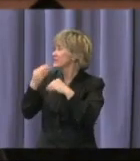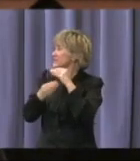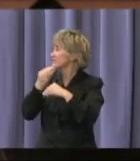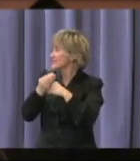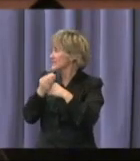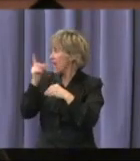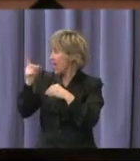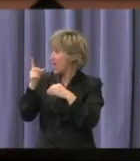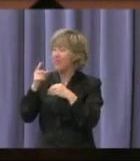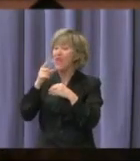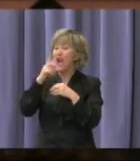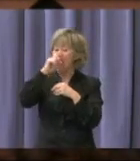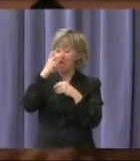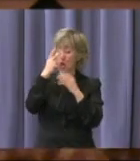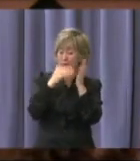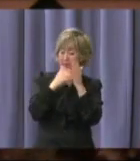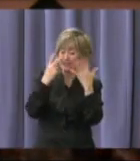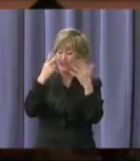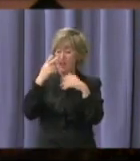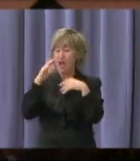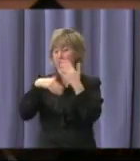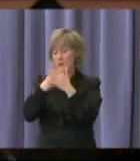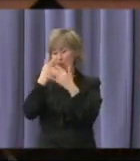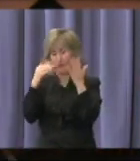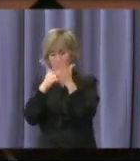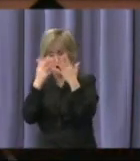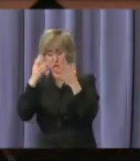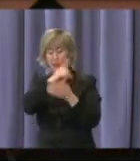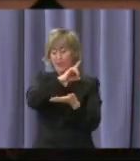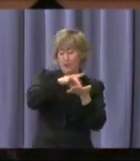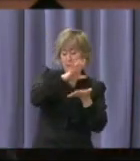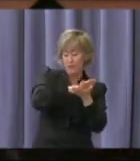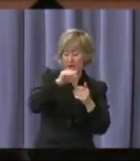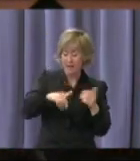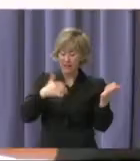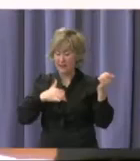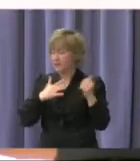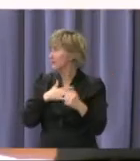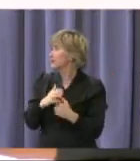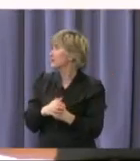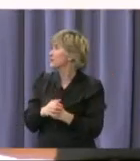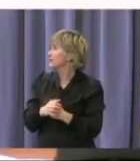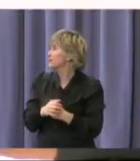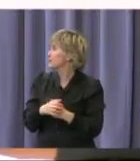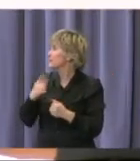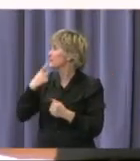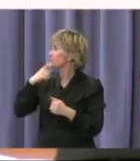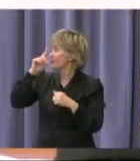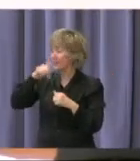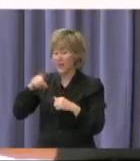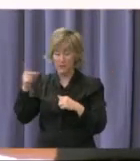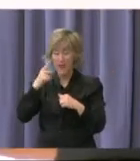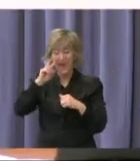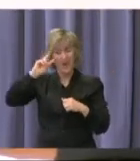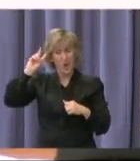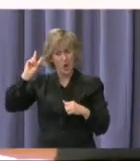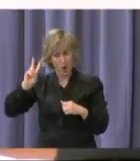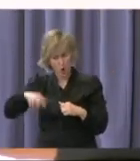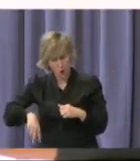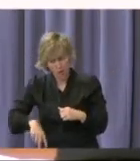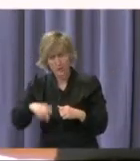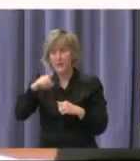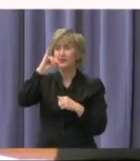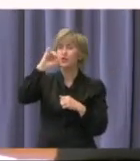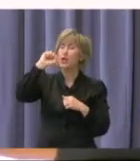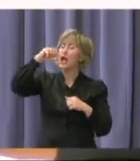año 2007 a 2011, tanto en la Facultad de Málaga como de Sevilla. En 2014 ha obtenido un reconocimiento por parte del IAN en